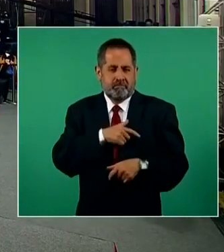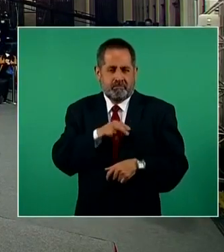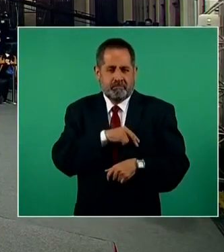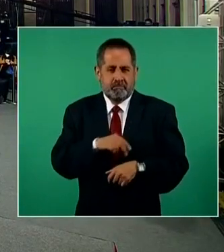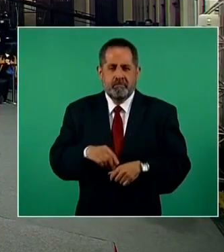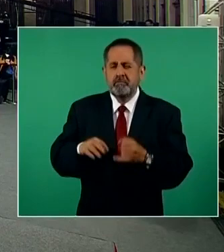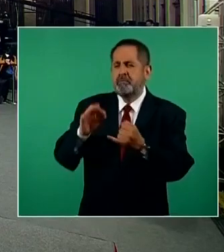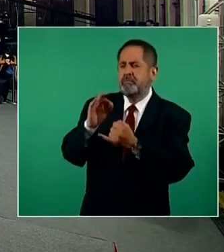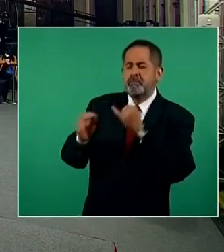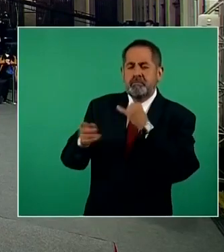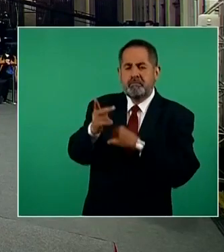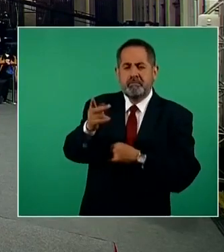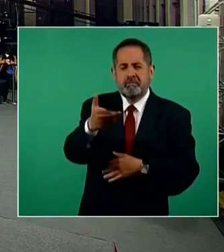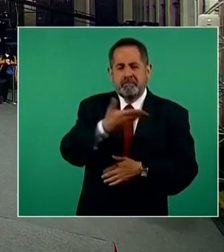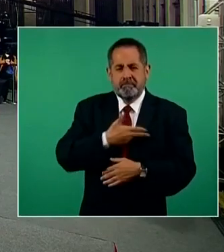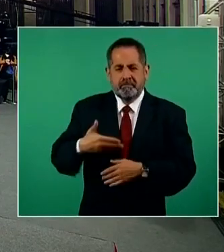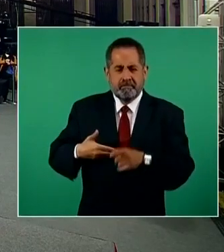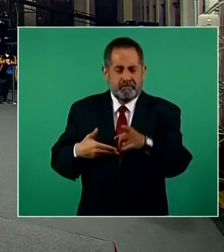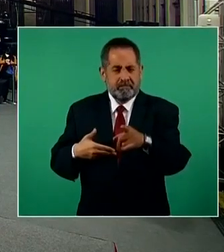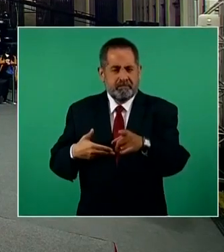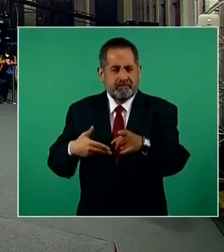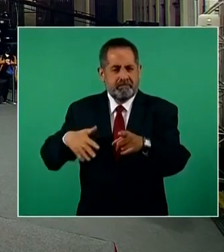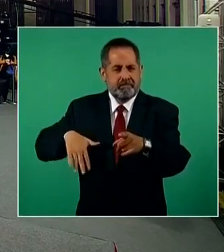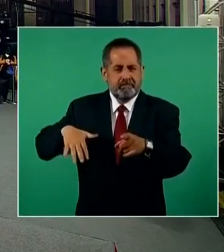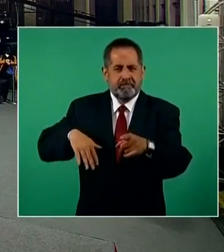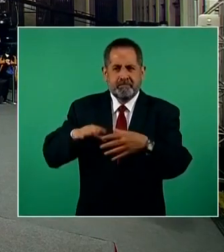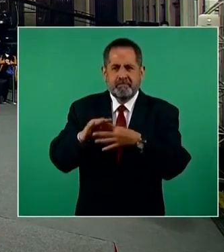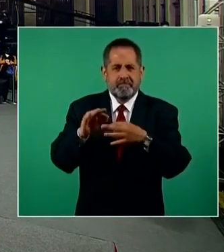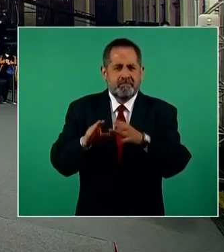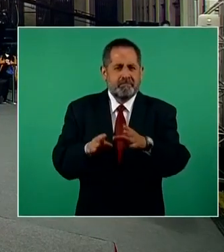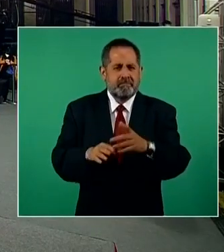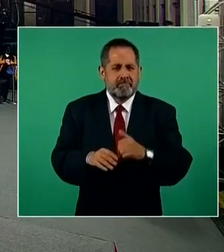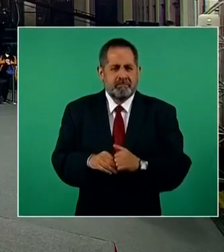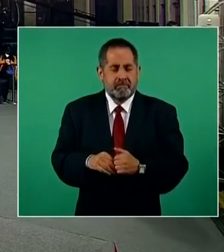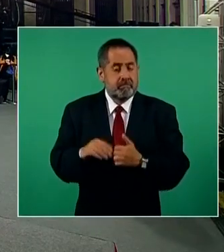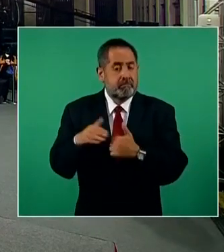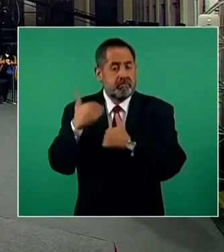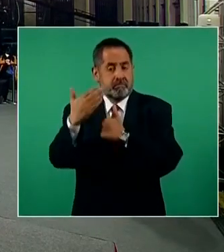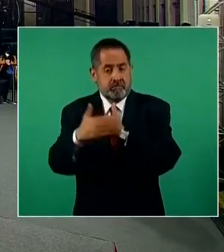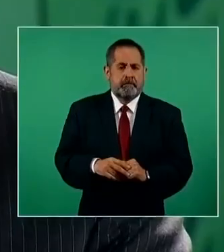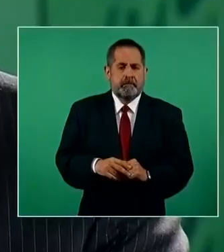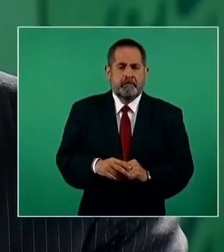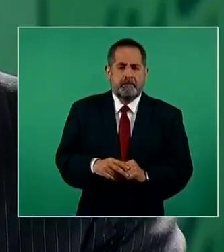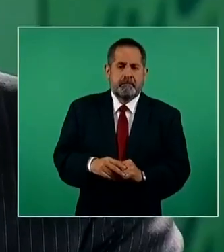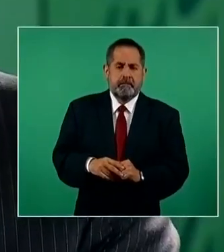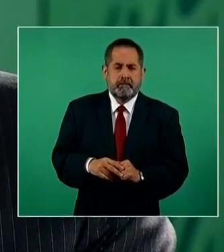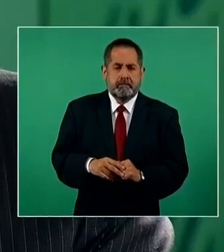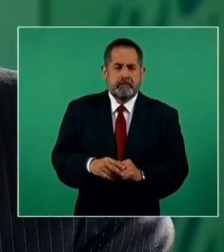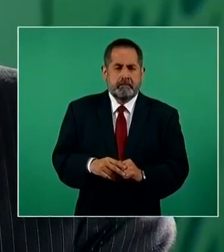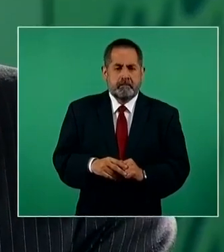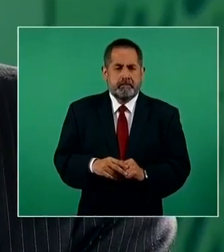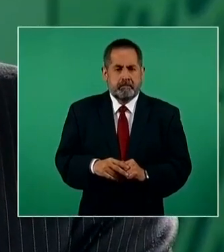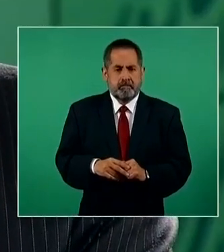de la reconstrucción de todo el tramo, cuidando que quede con